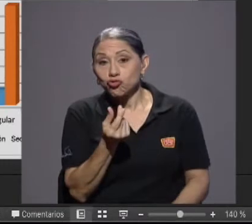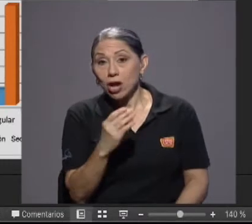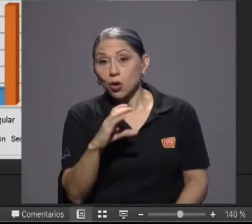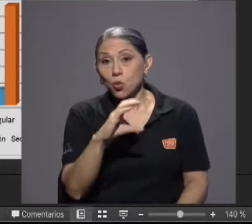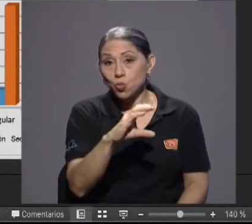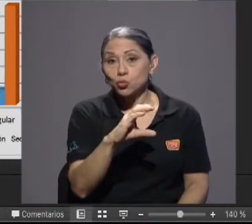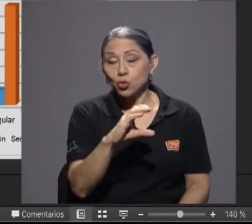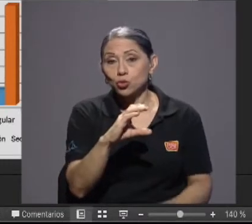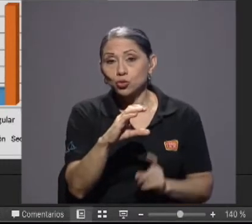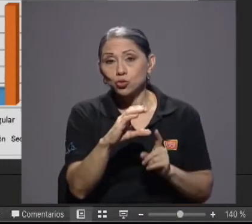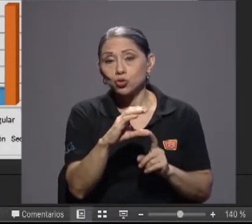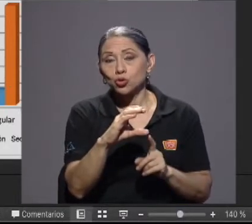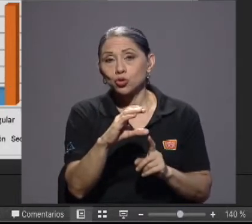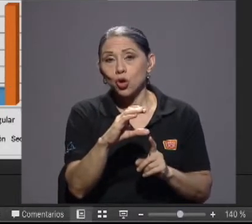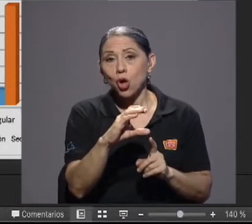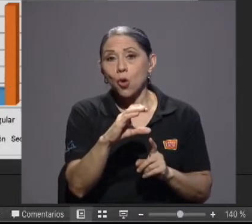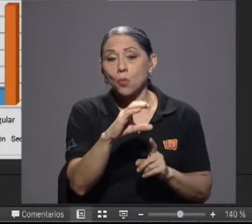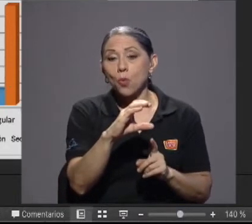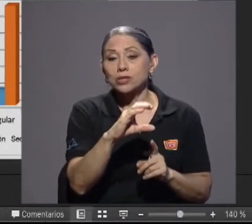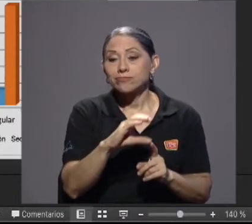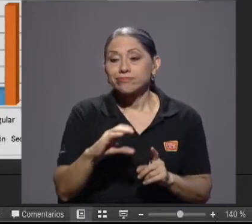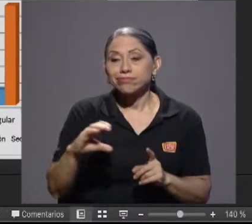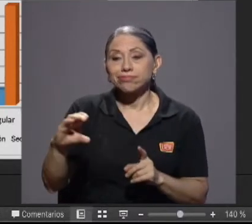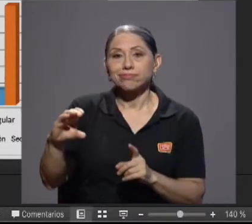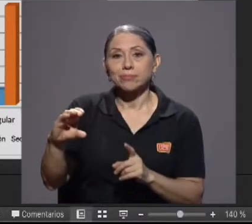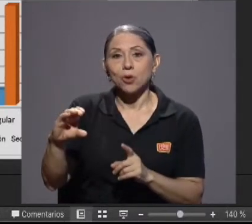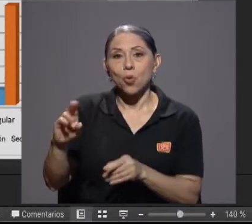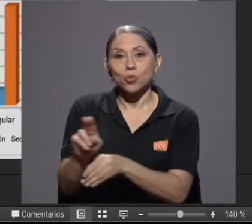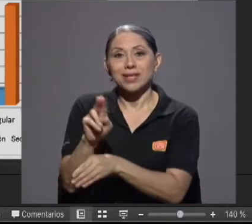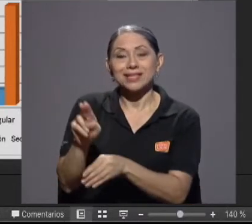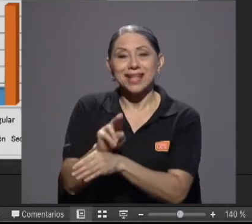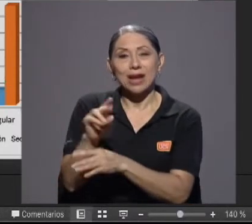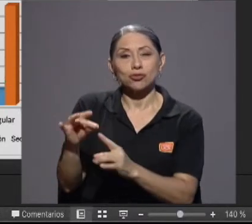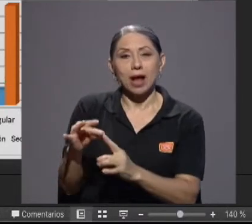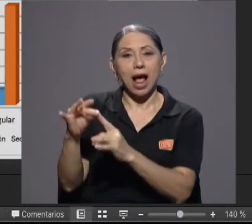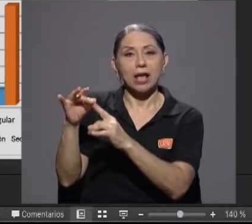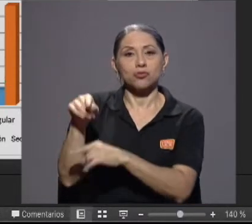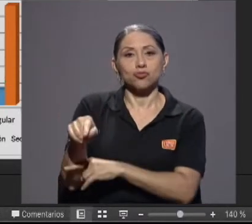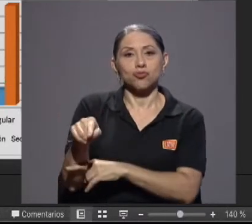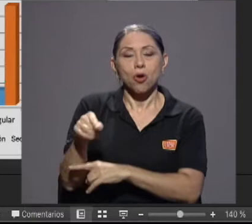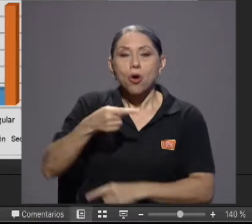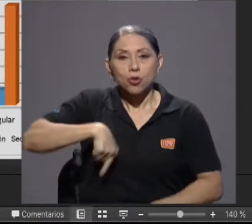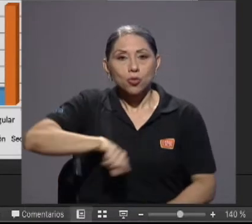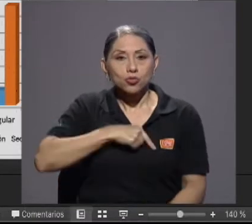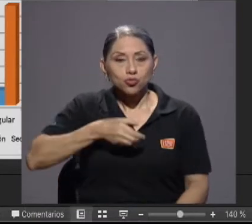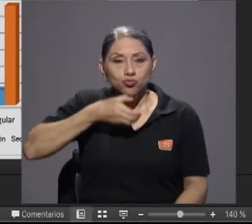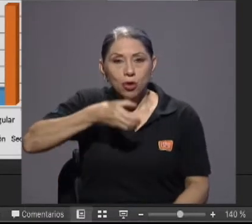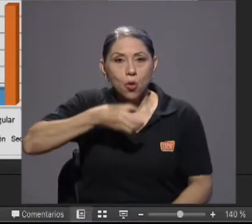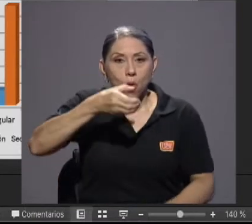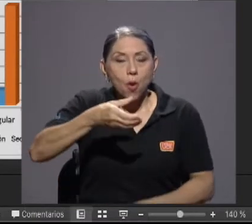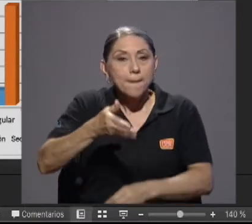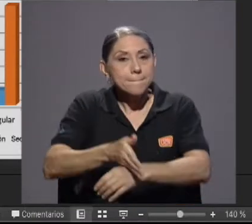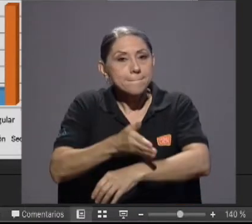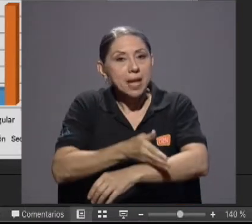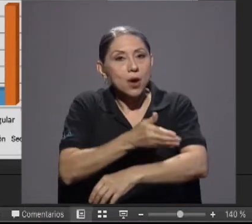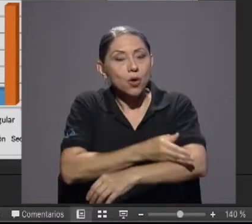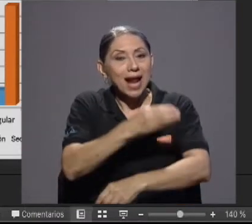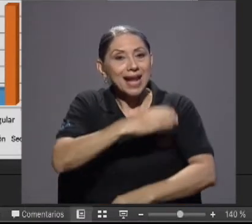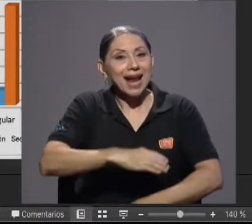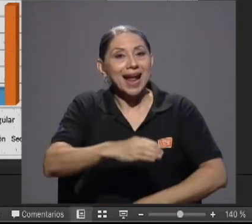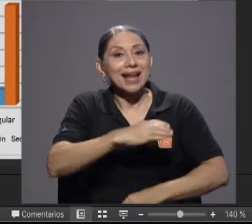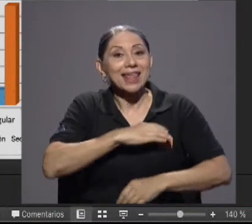recursos a un caso particular. Nuestra recomendación es mejorar la calidad de las redes de